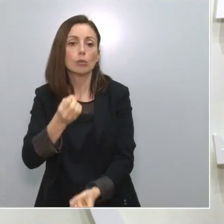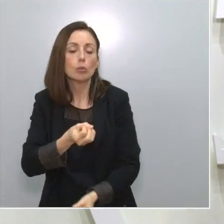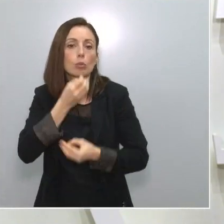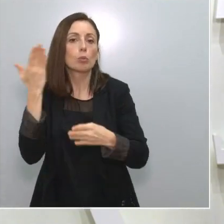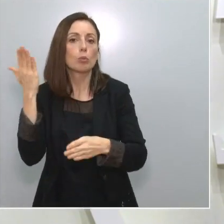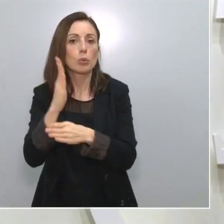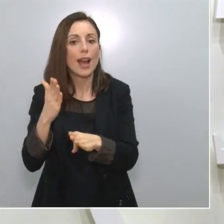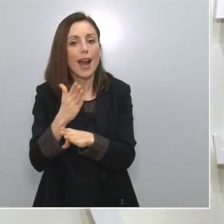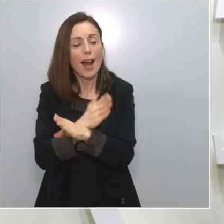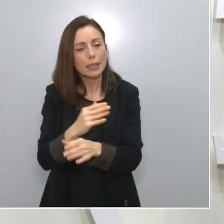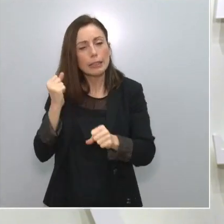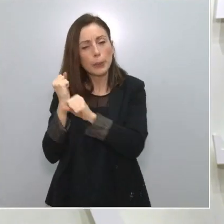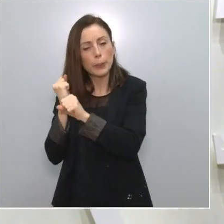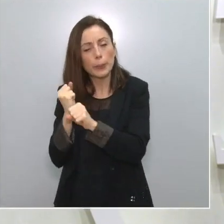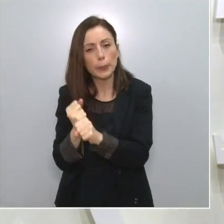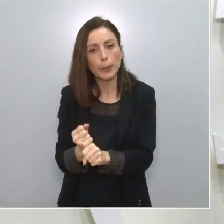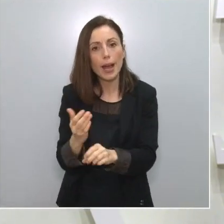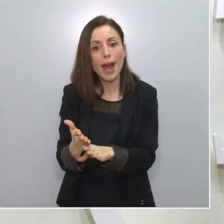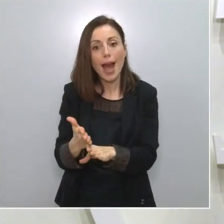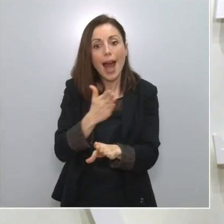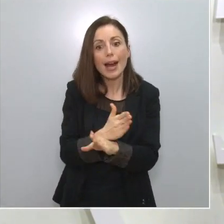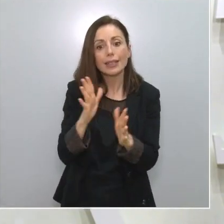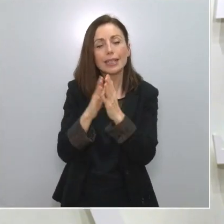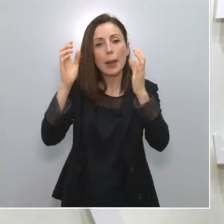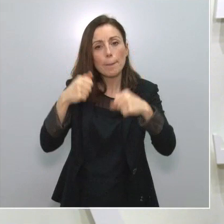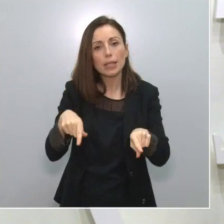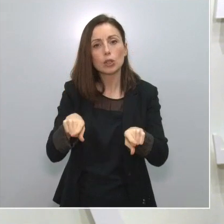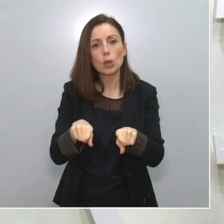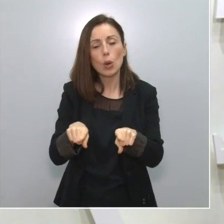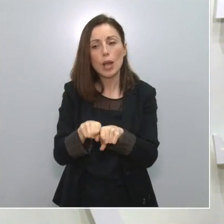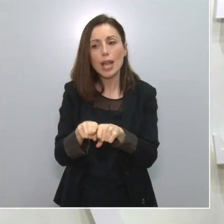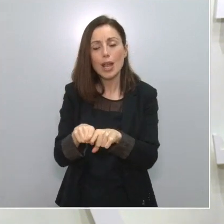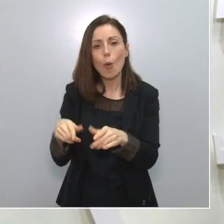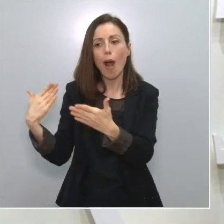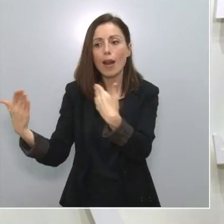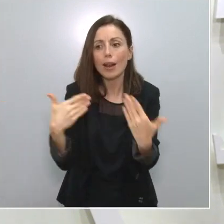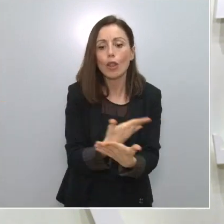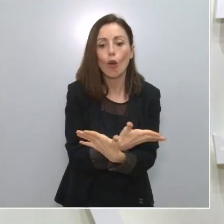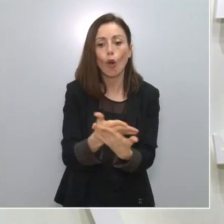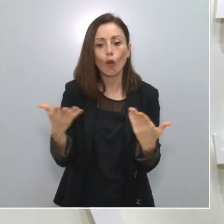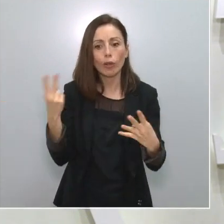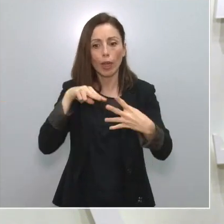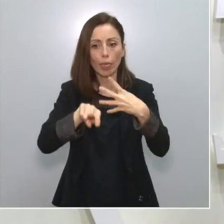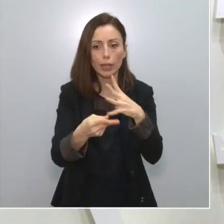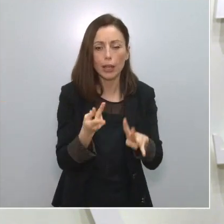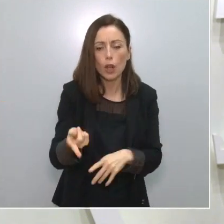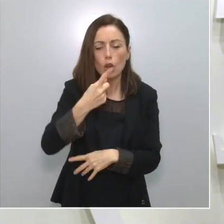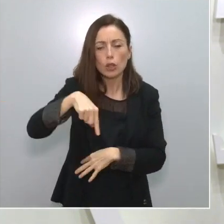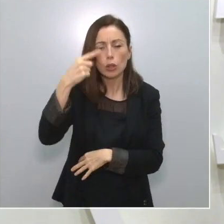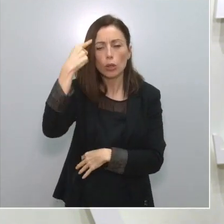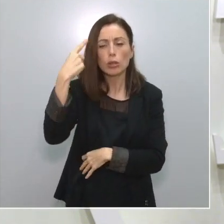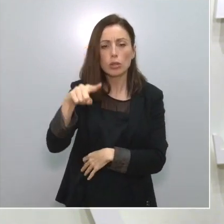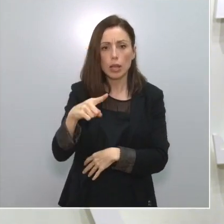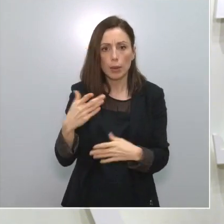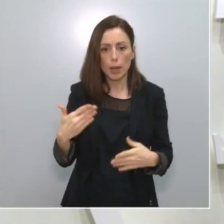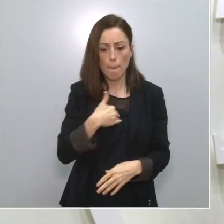Para plantearse un futuro pacto, antes debe haber una relación de confianza y de transparencia, y tenemos que saber exactamente cuál es